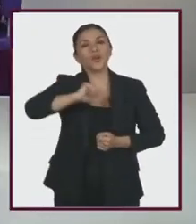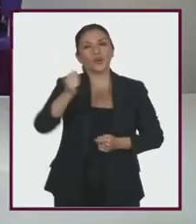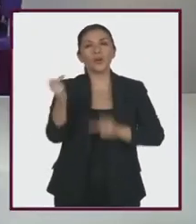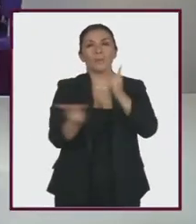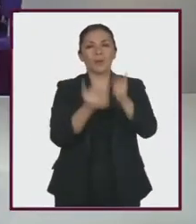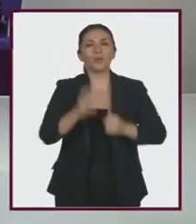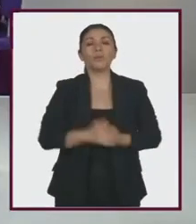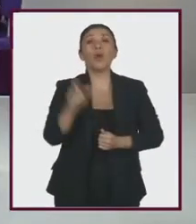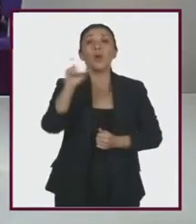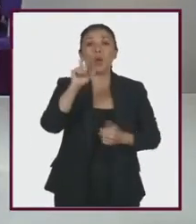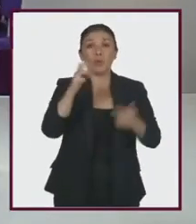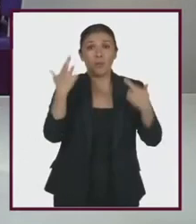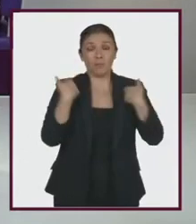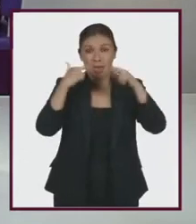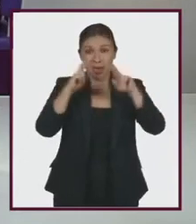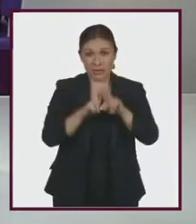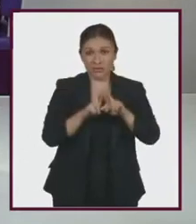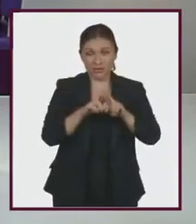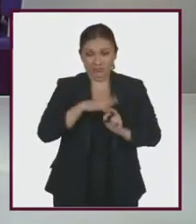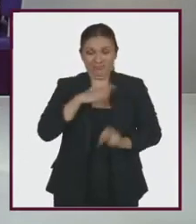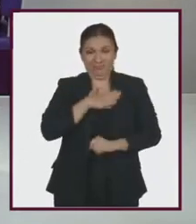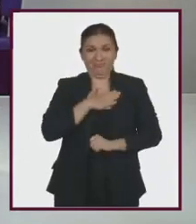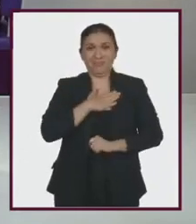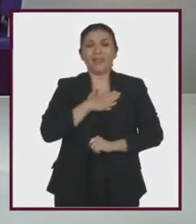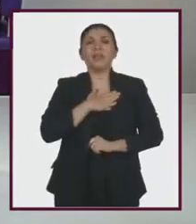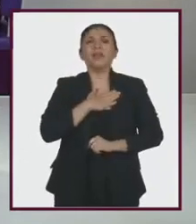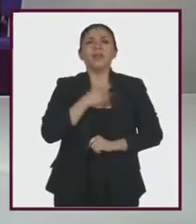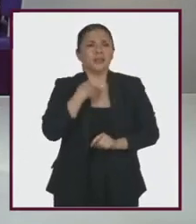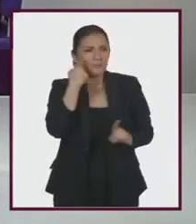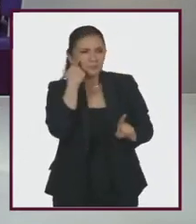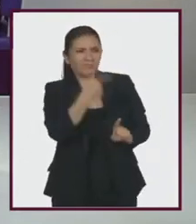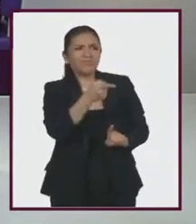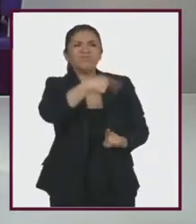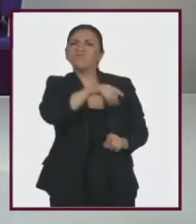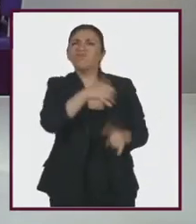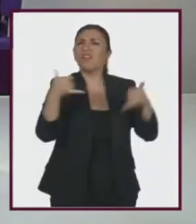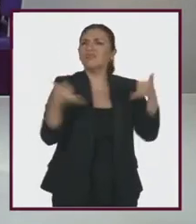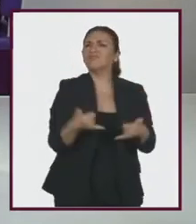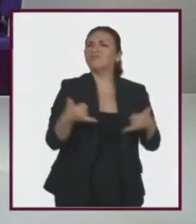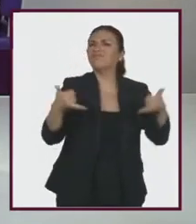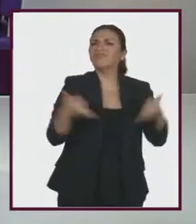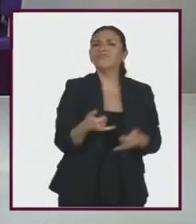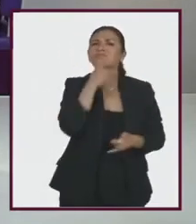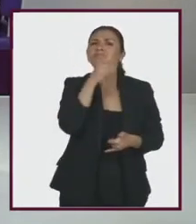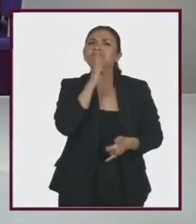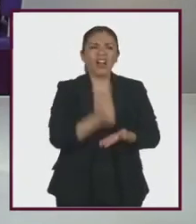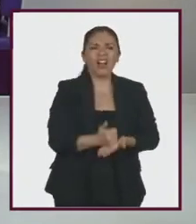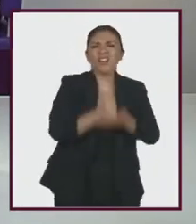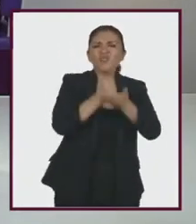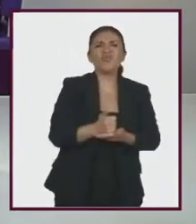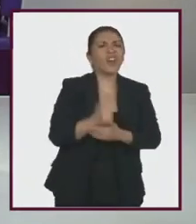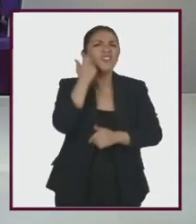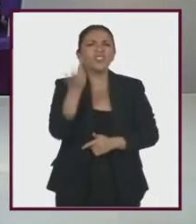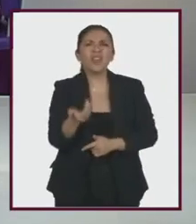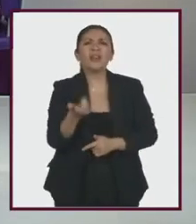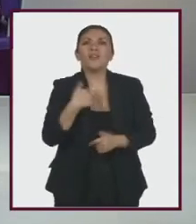cuando docentes, como docentes, cuando hay una negación por parte de los padres de familia? Ay, qué fuerte,